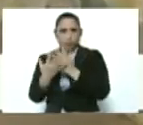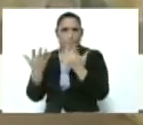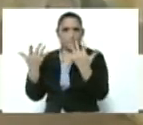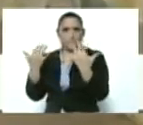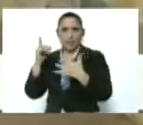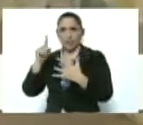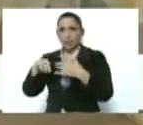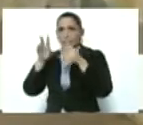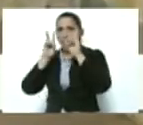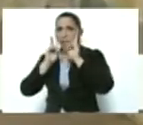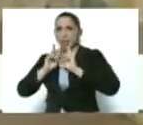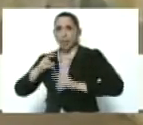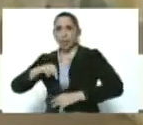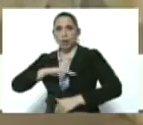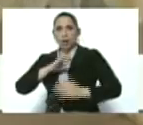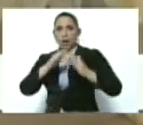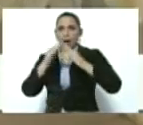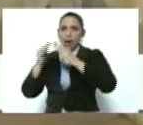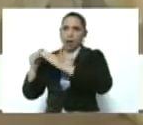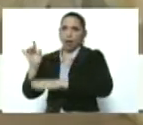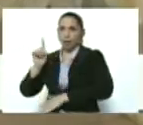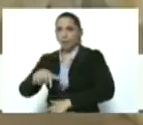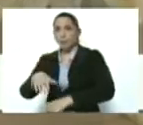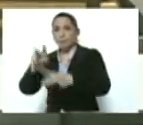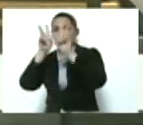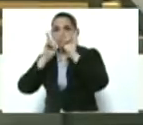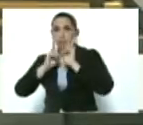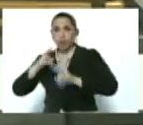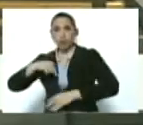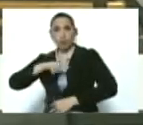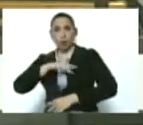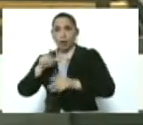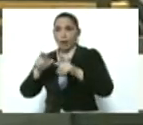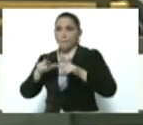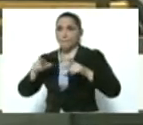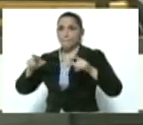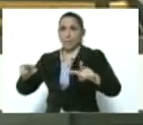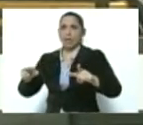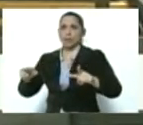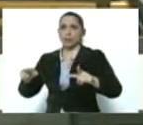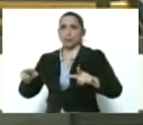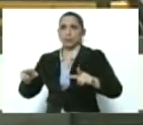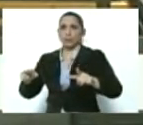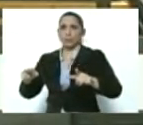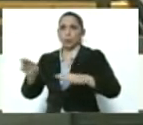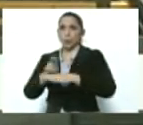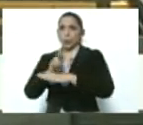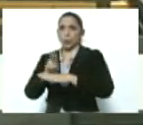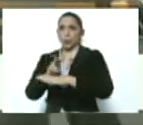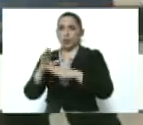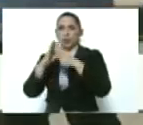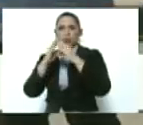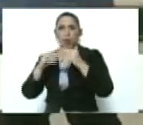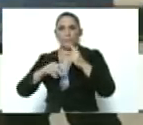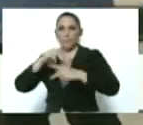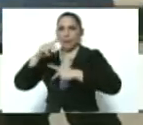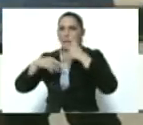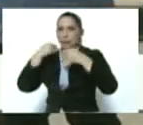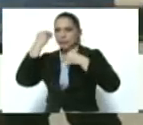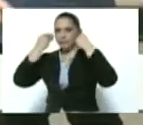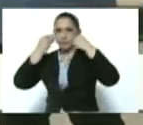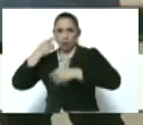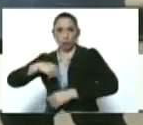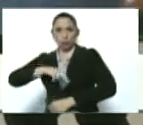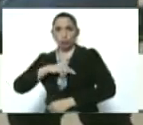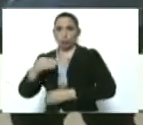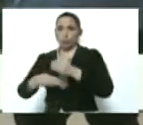la higiene a nuestras casas el tema de la higiene a nuestros espacios comunes bueno toda una planificación hemos